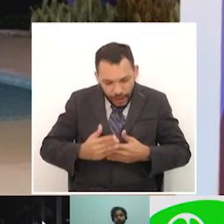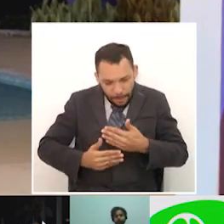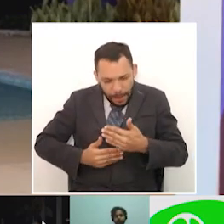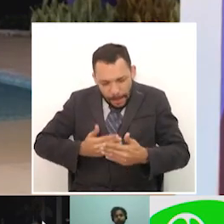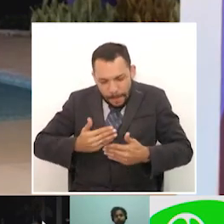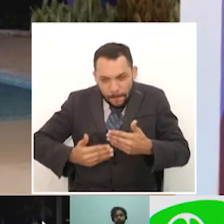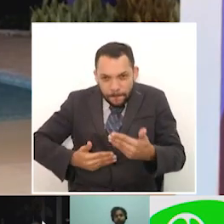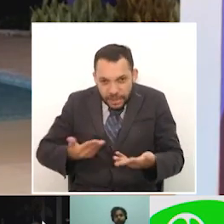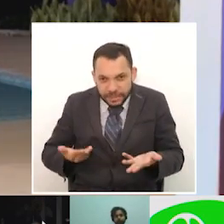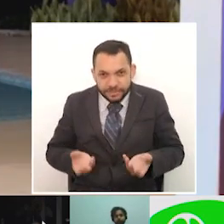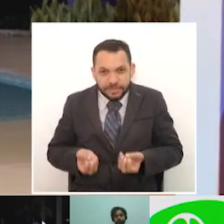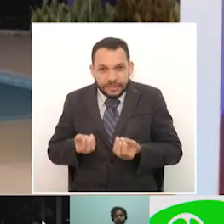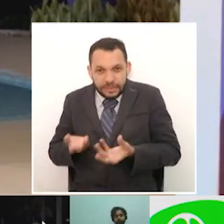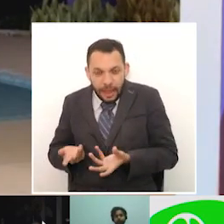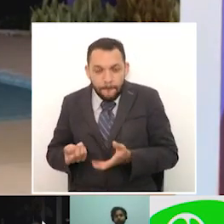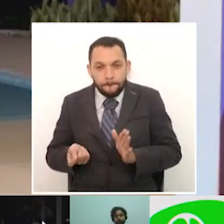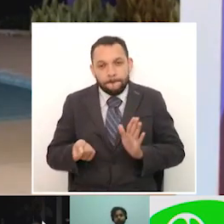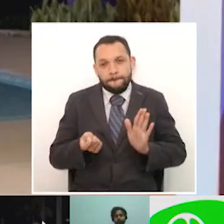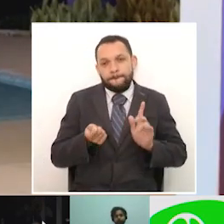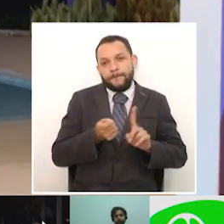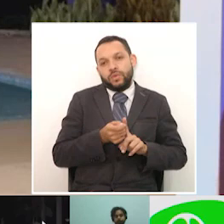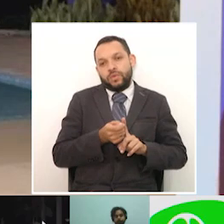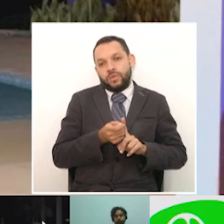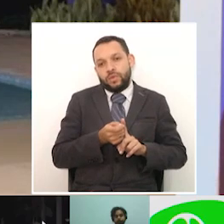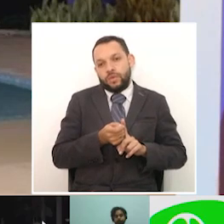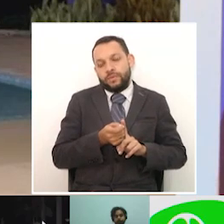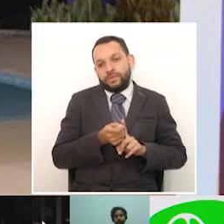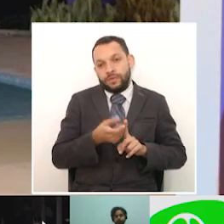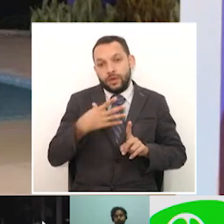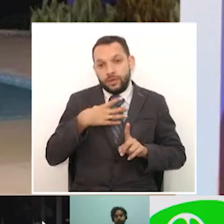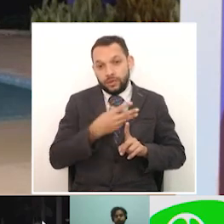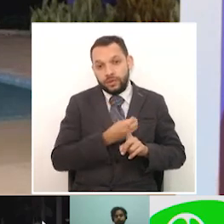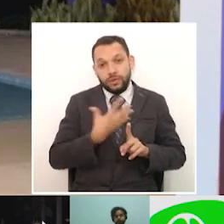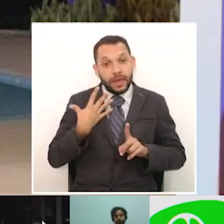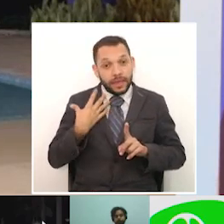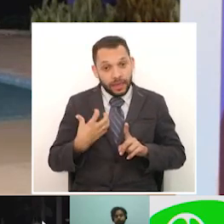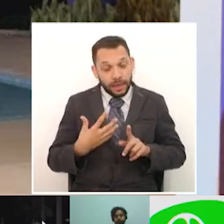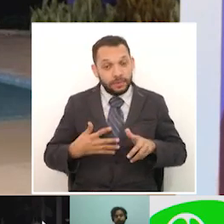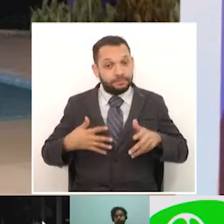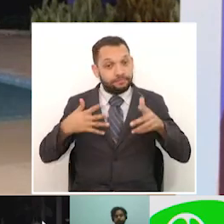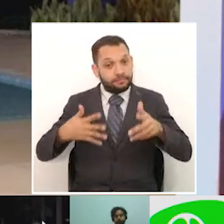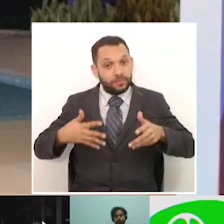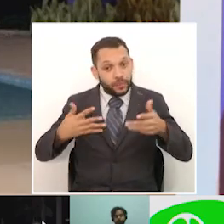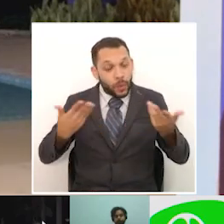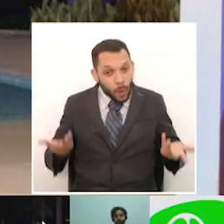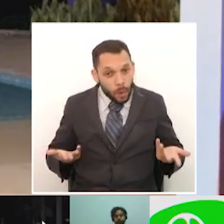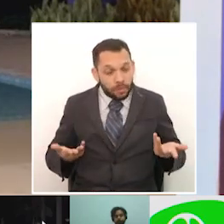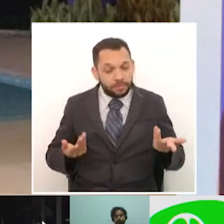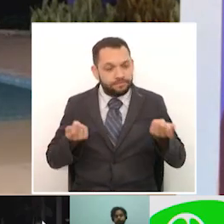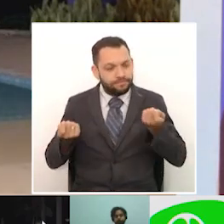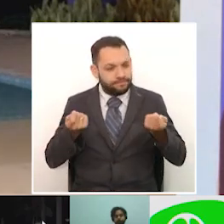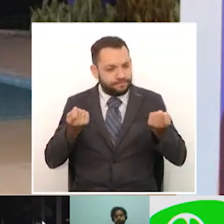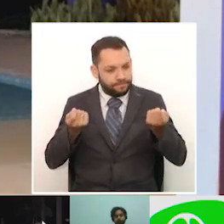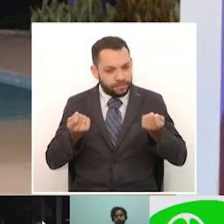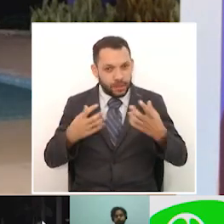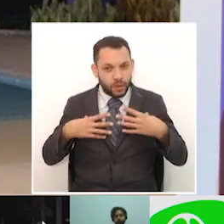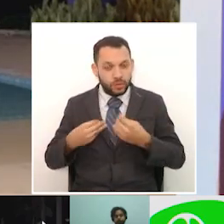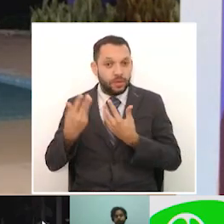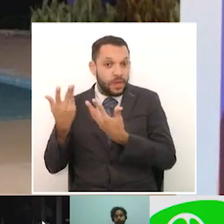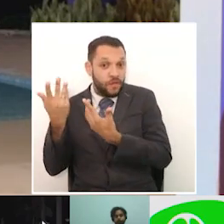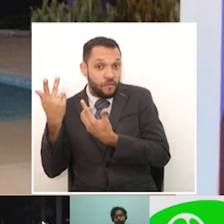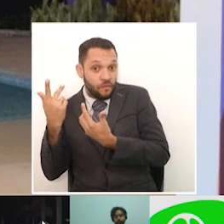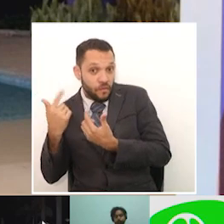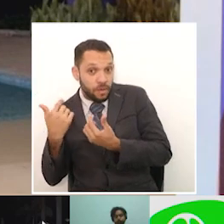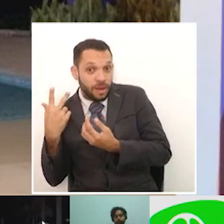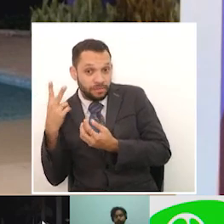estrés. Pero precisamente es por esto que queremos enseñarles que a través de técnicas como las que él nos está contando y la que